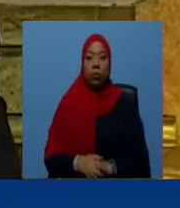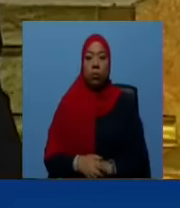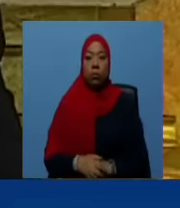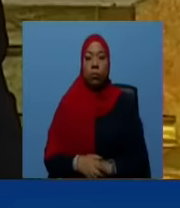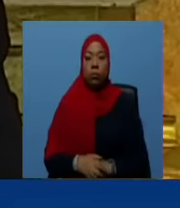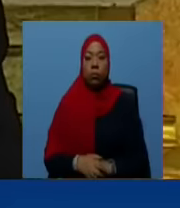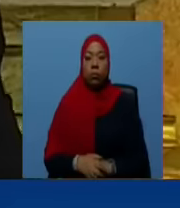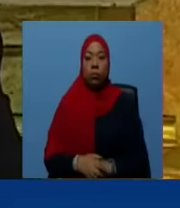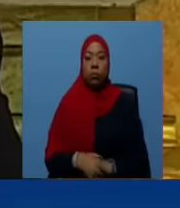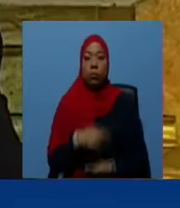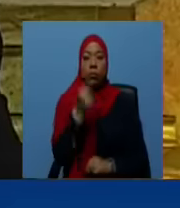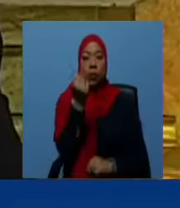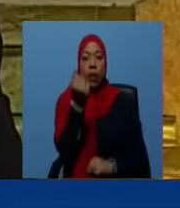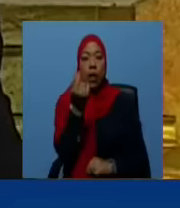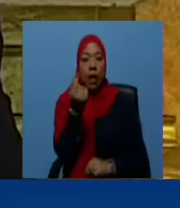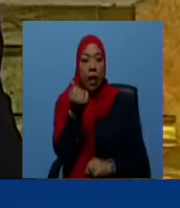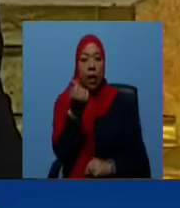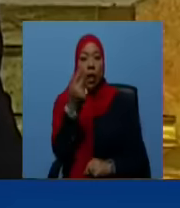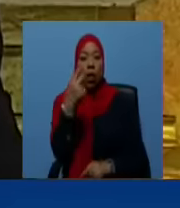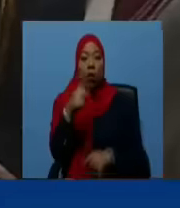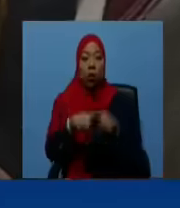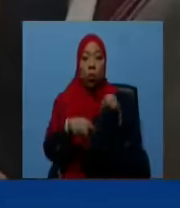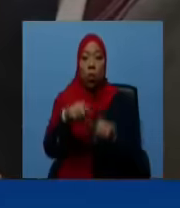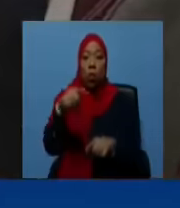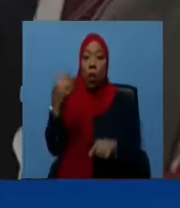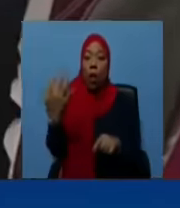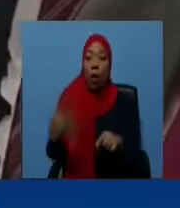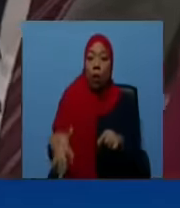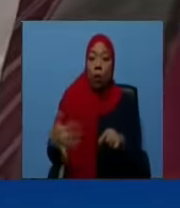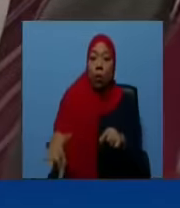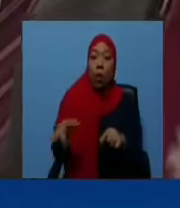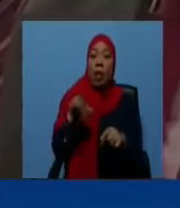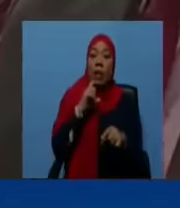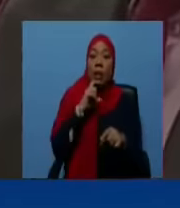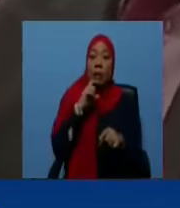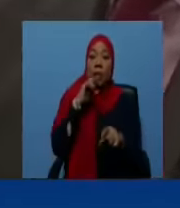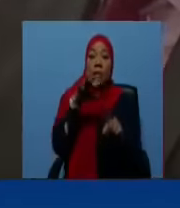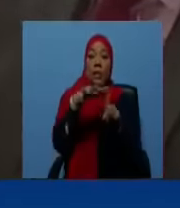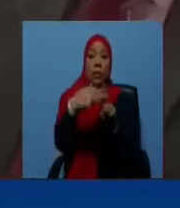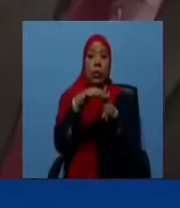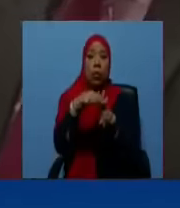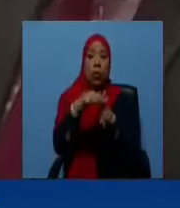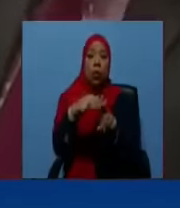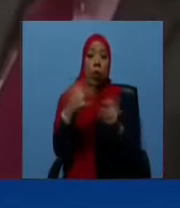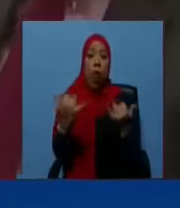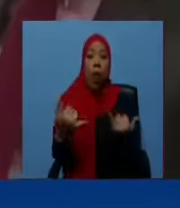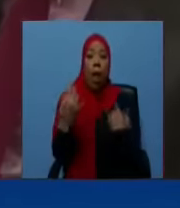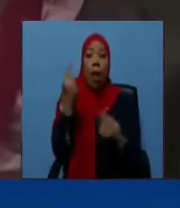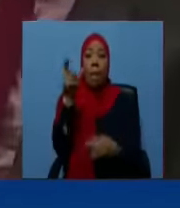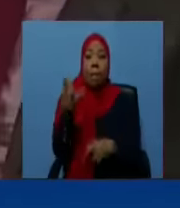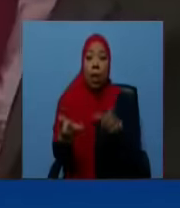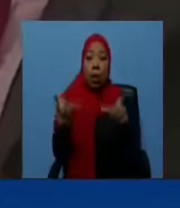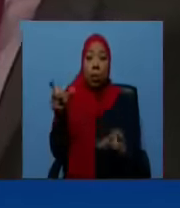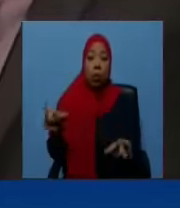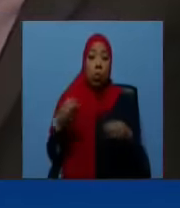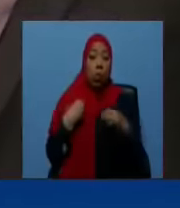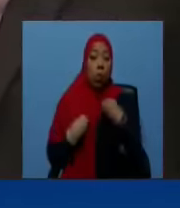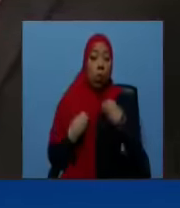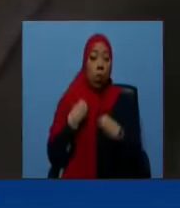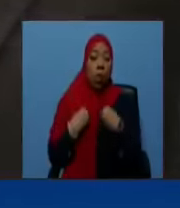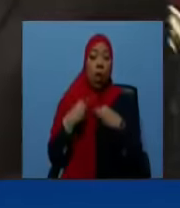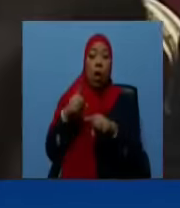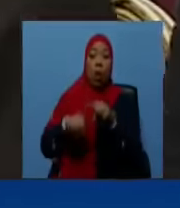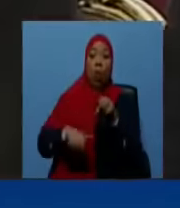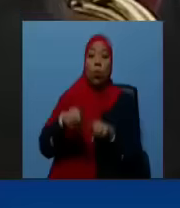La hiperinflación apareció como un fenómeno exacerbado de la enfermedad de la